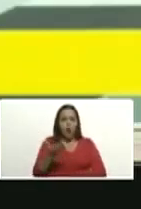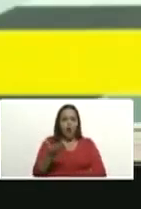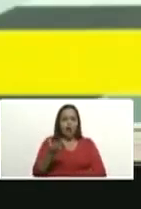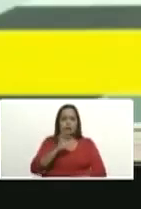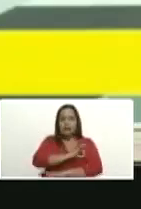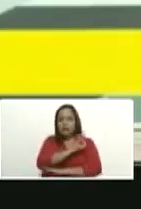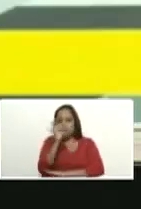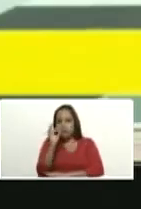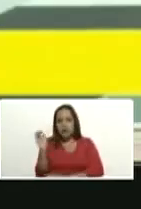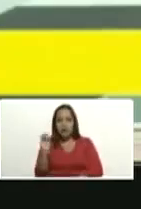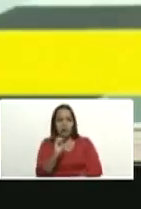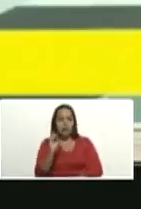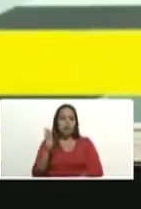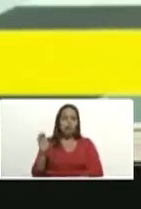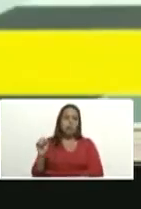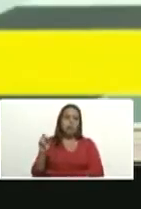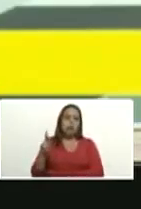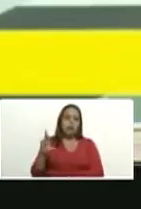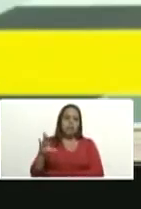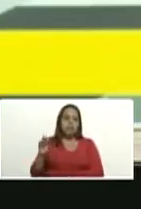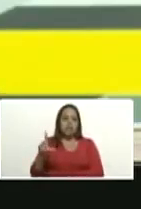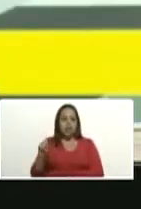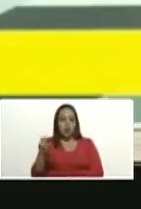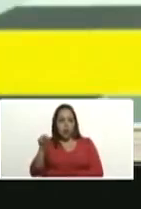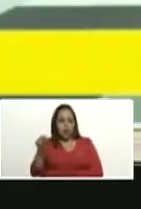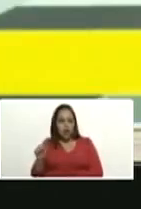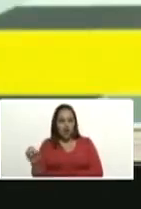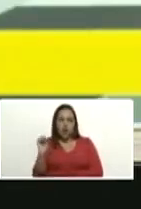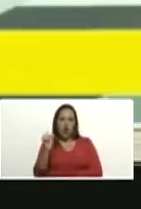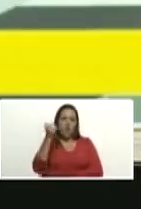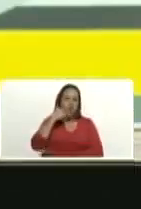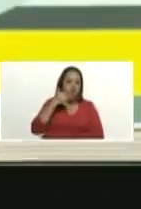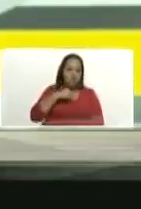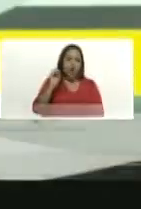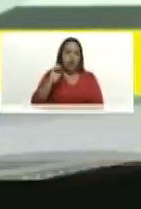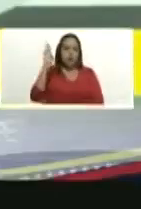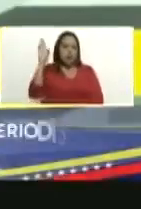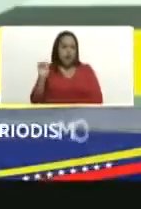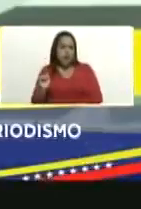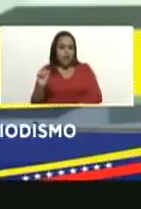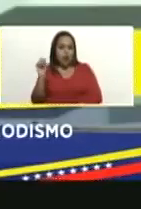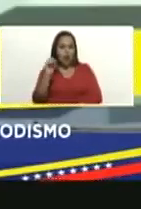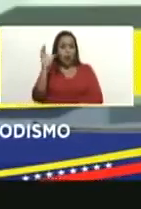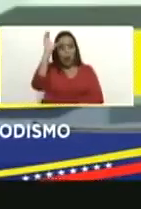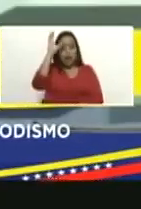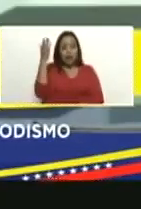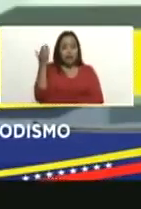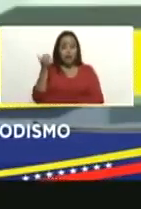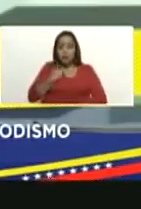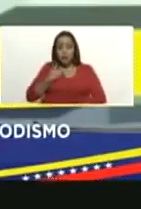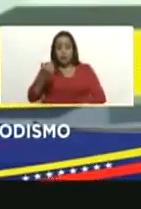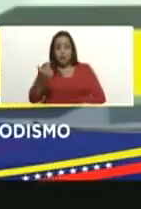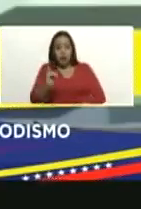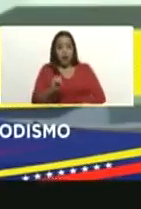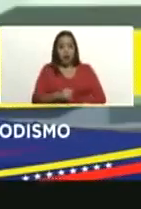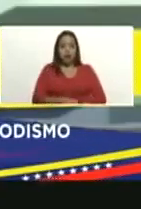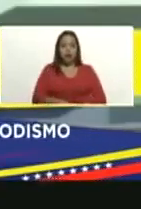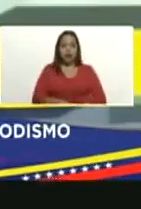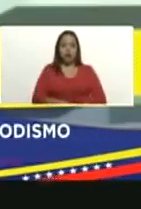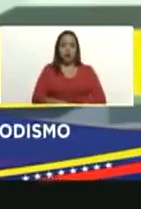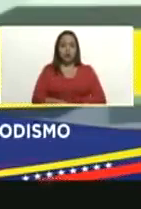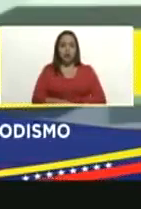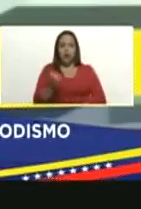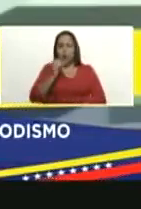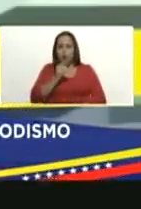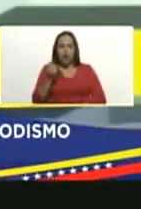Barquisimeto, en Valera, en Valencia, en Petare, en Catia, donde estés. Estés en